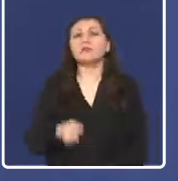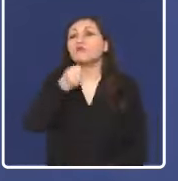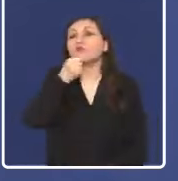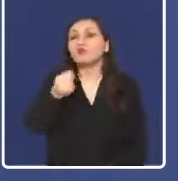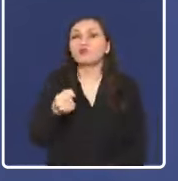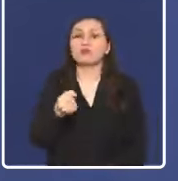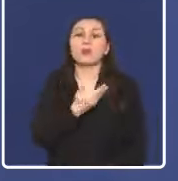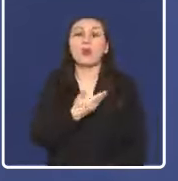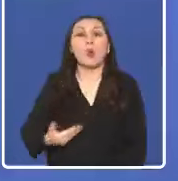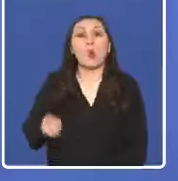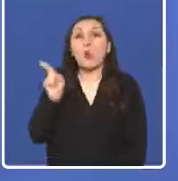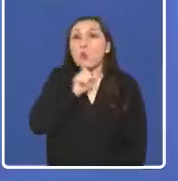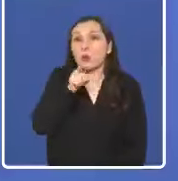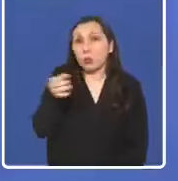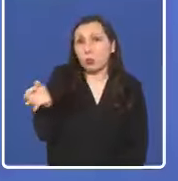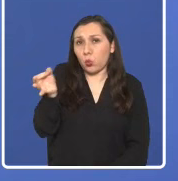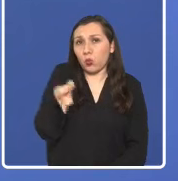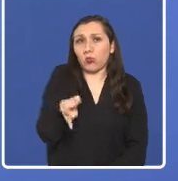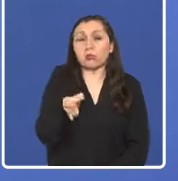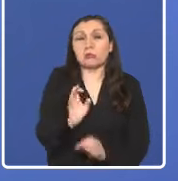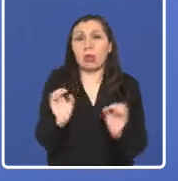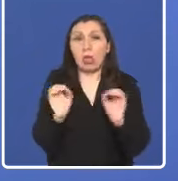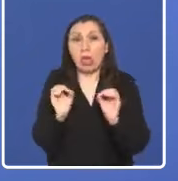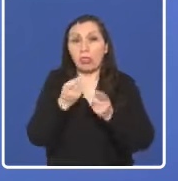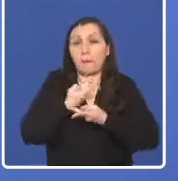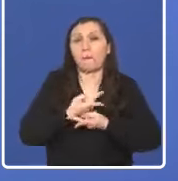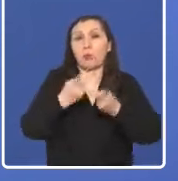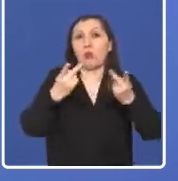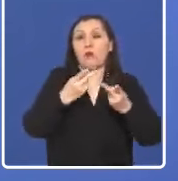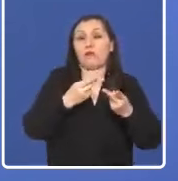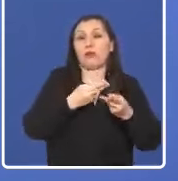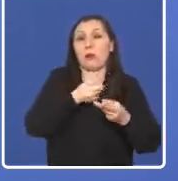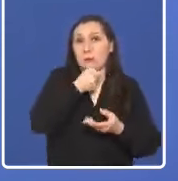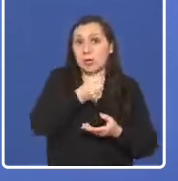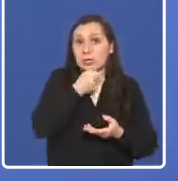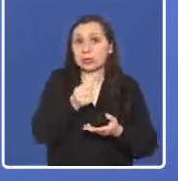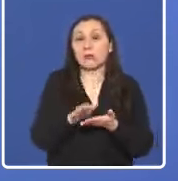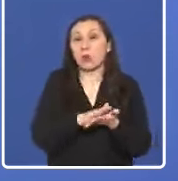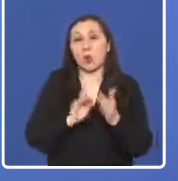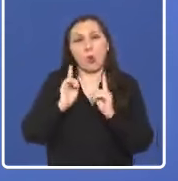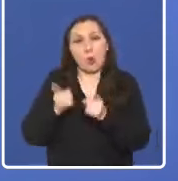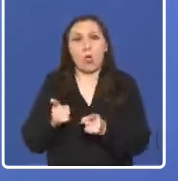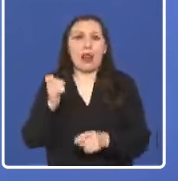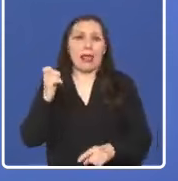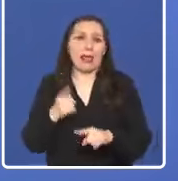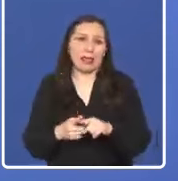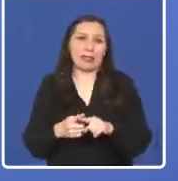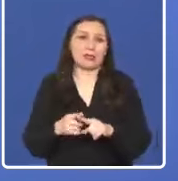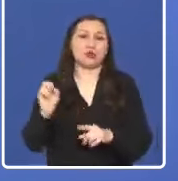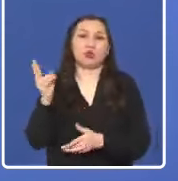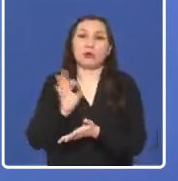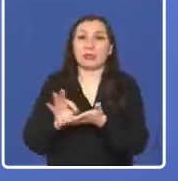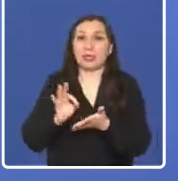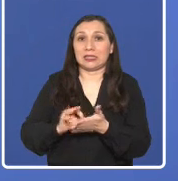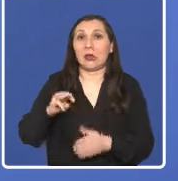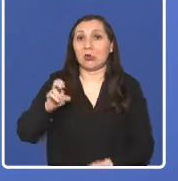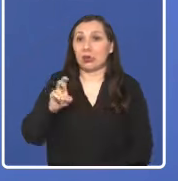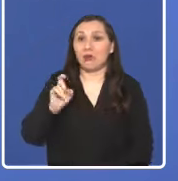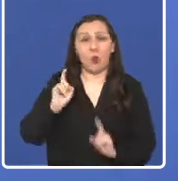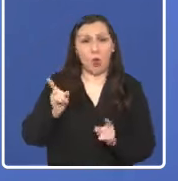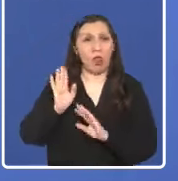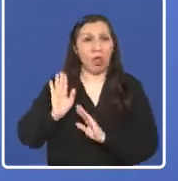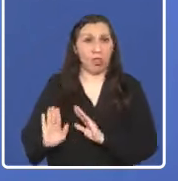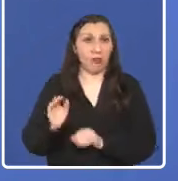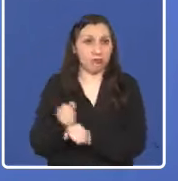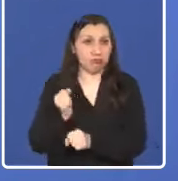Presidente, respecto a esto último, si no hubiese salido en la prensa, de igual forma el exministro, en este caso el ex subsecretario González, seguiría en su